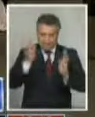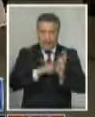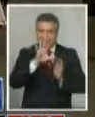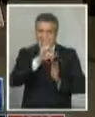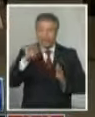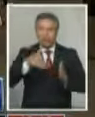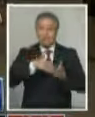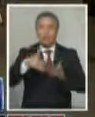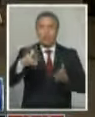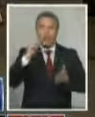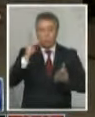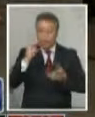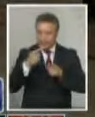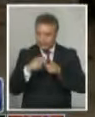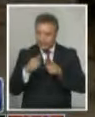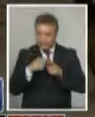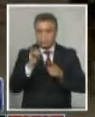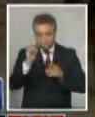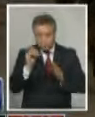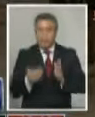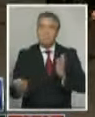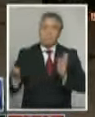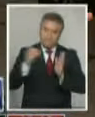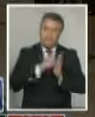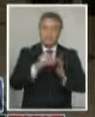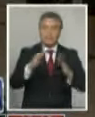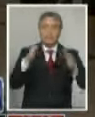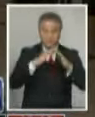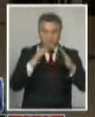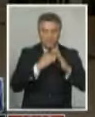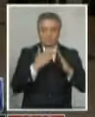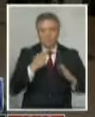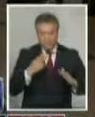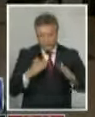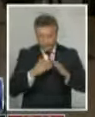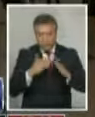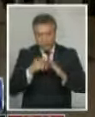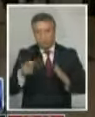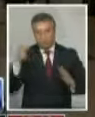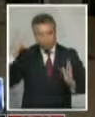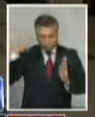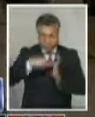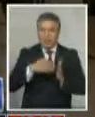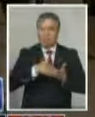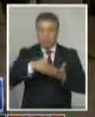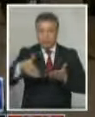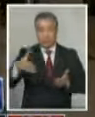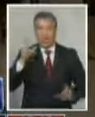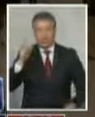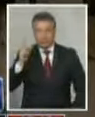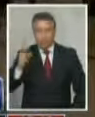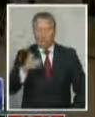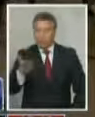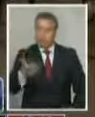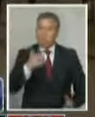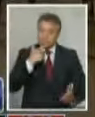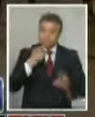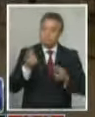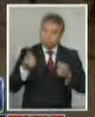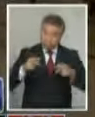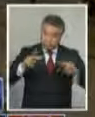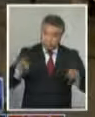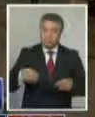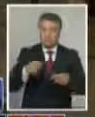millones de dólares y también aumentar el crédito para vivienda, para la compra de vivienda, en 2.000 millones de dólares. Es decir, 3.500 millones